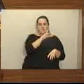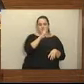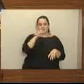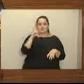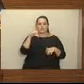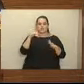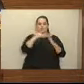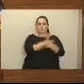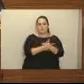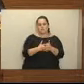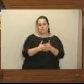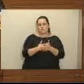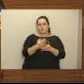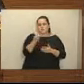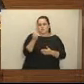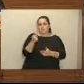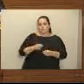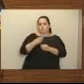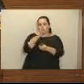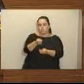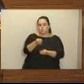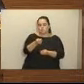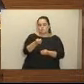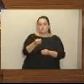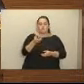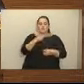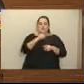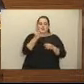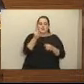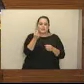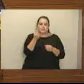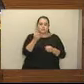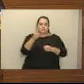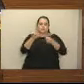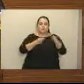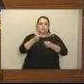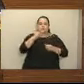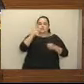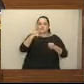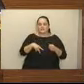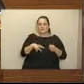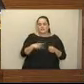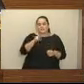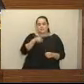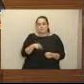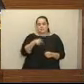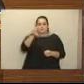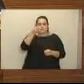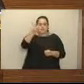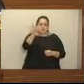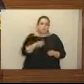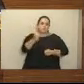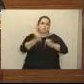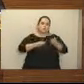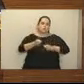¿se efectuó alguna fiscalización de esta institución para determinar el correcto uso de esos fondos? y sobre sus dirigentes, que